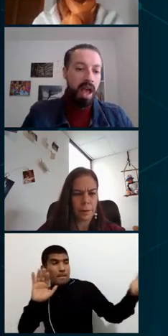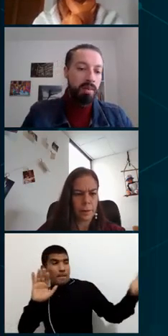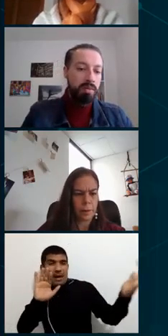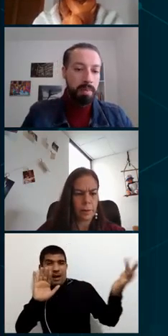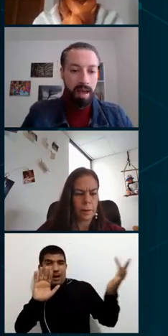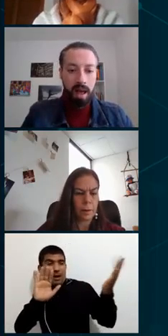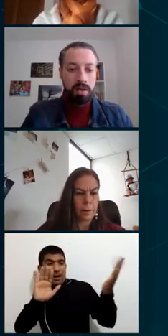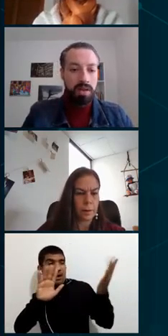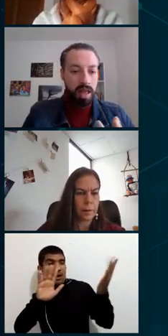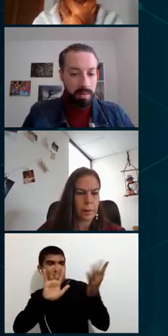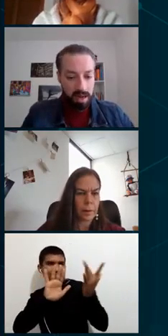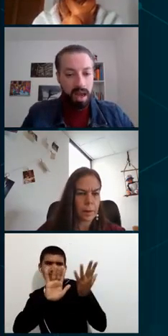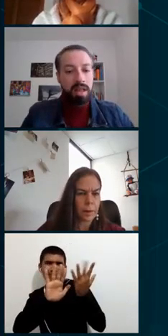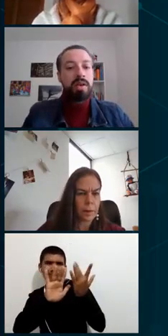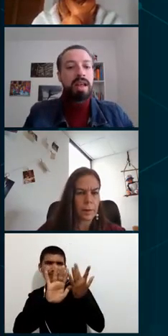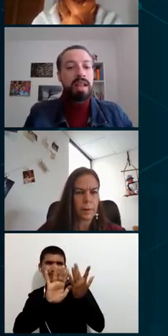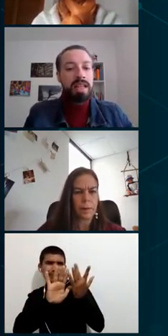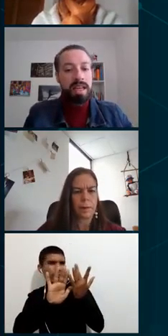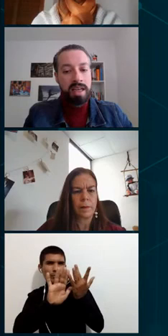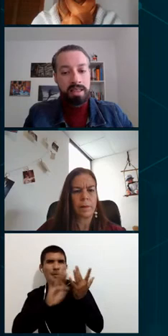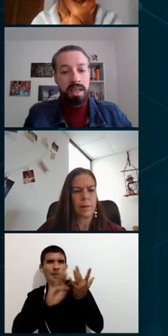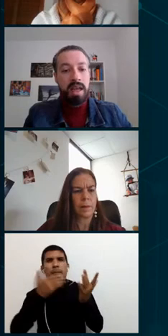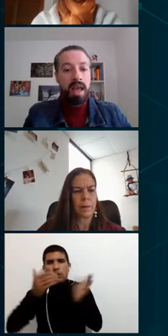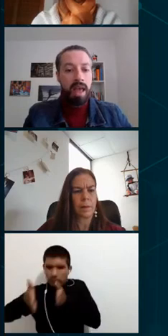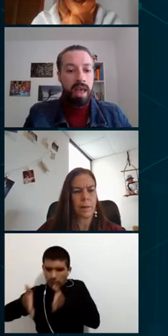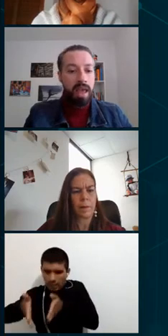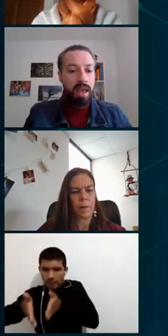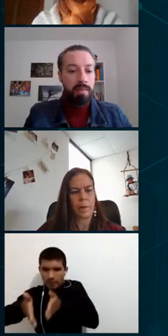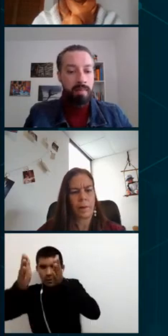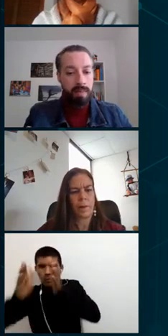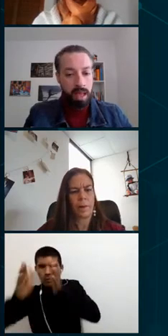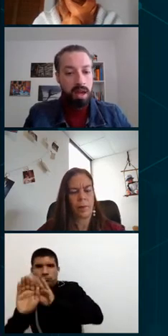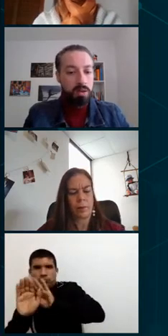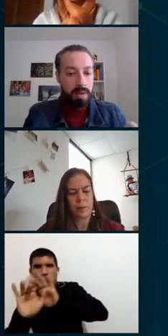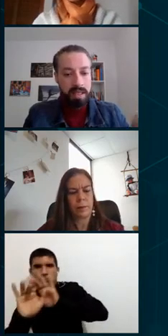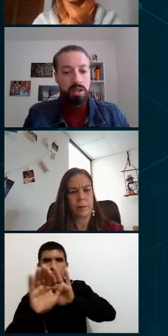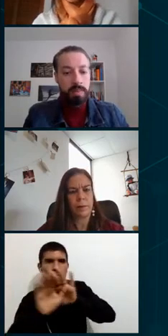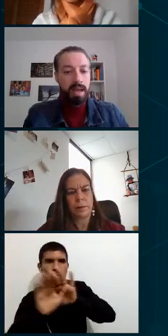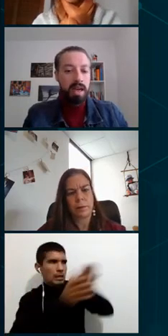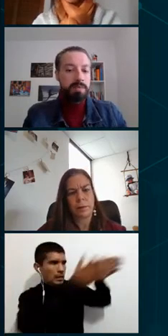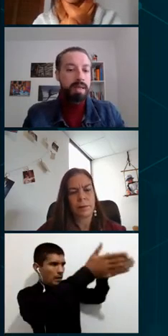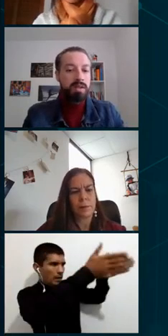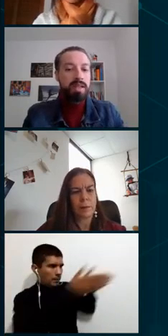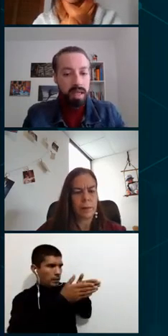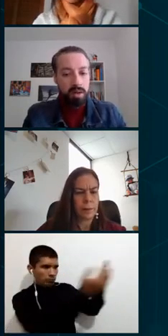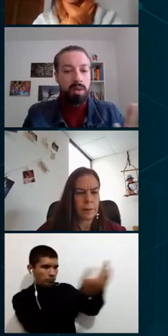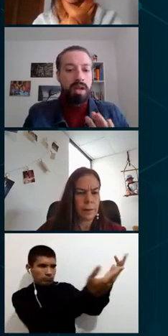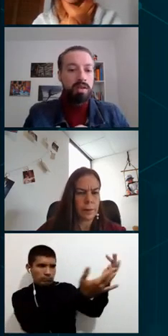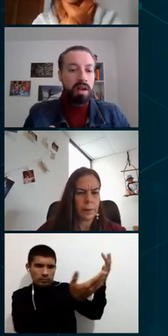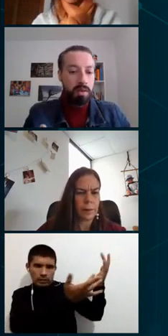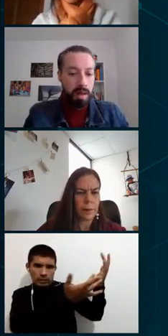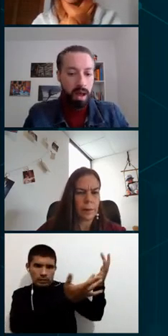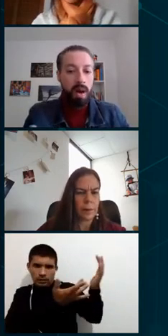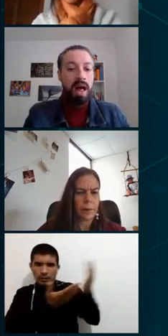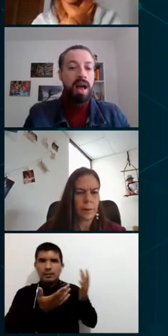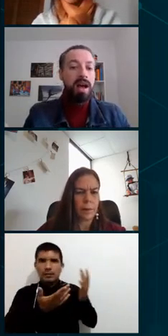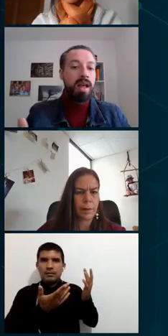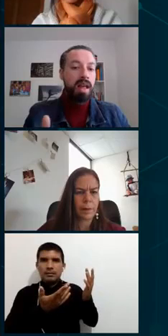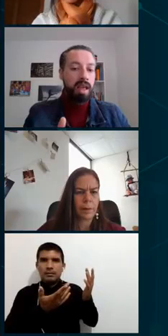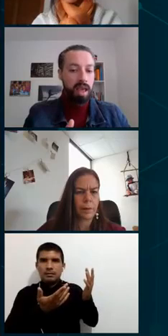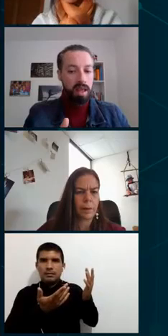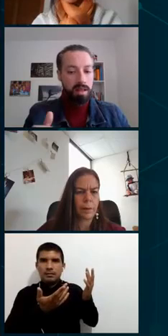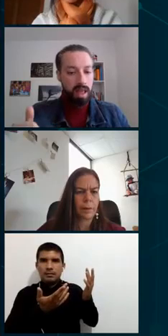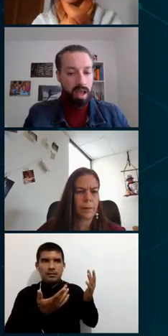que ya hemos mapeado, o sea, demarcando bien las líneas y los pasillos para que las personas circulen de una forma